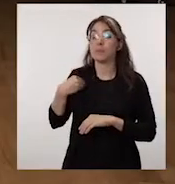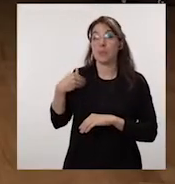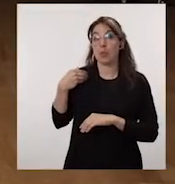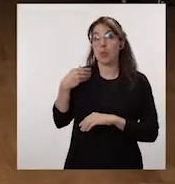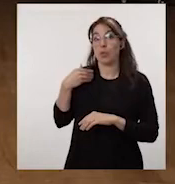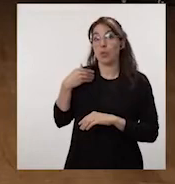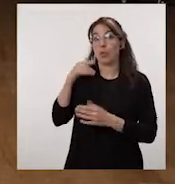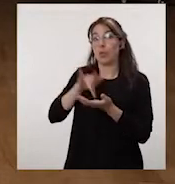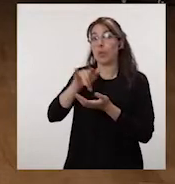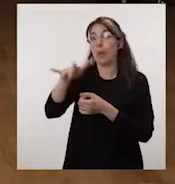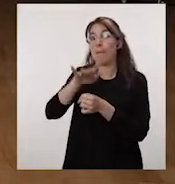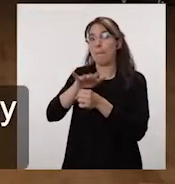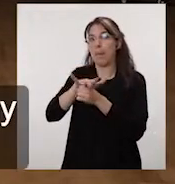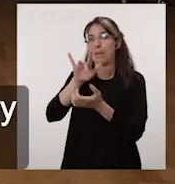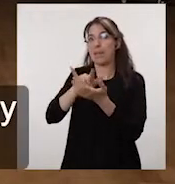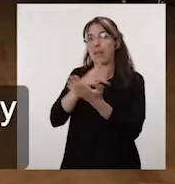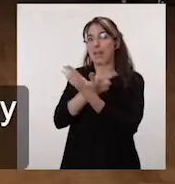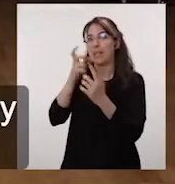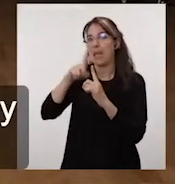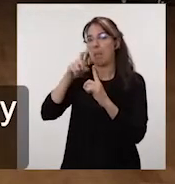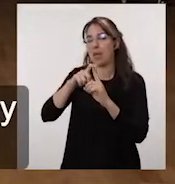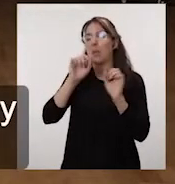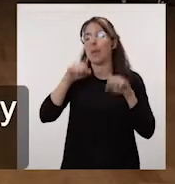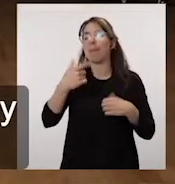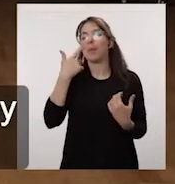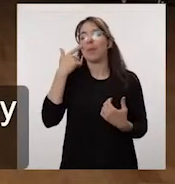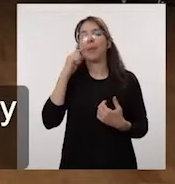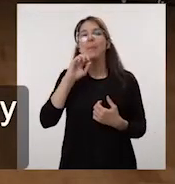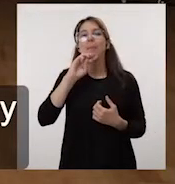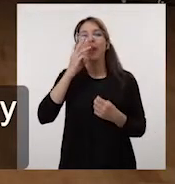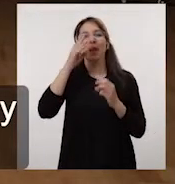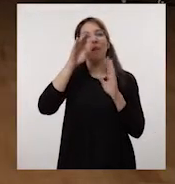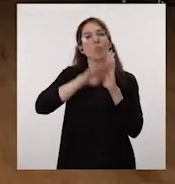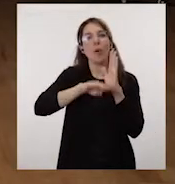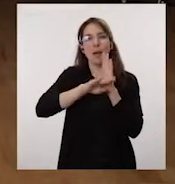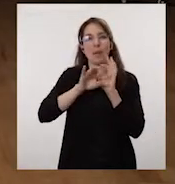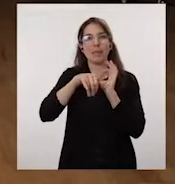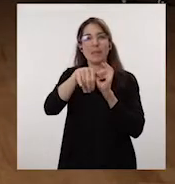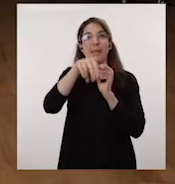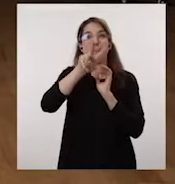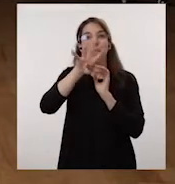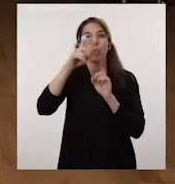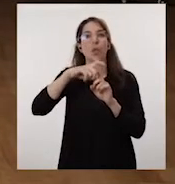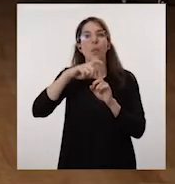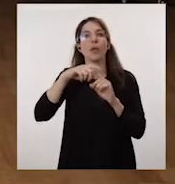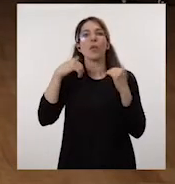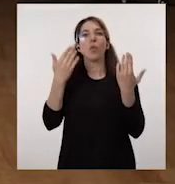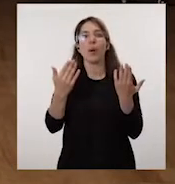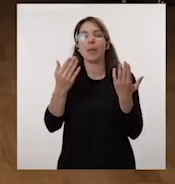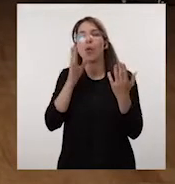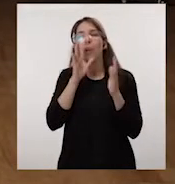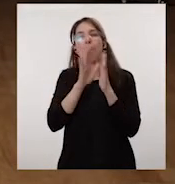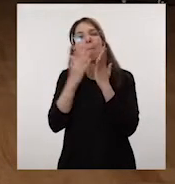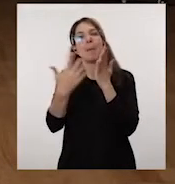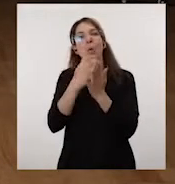martes el día 17 de mayo y en el tercer programa en el del 24 de mayo porque vamos a ver otro manual pero esta vez es el de